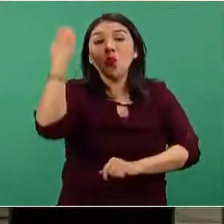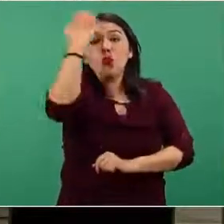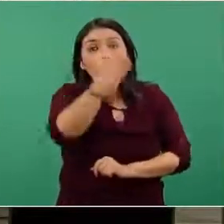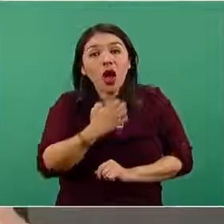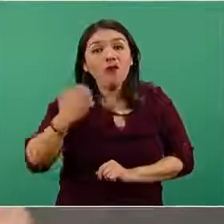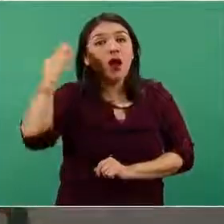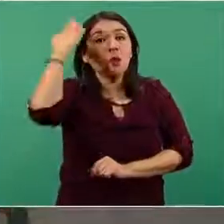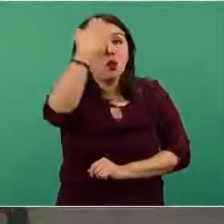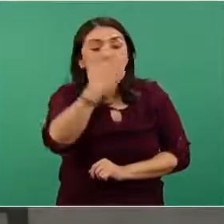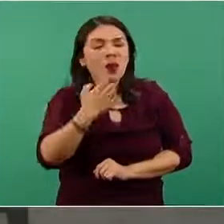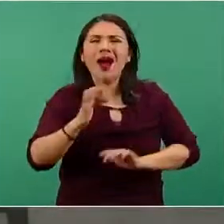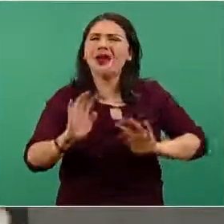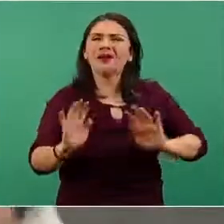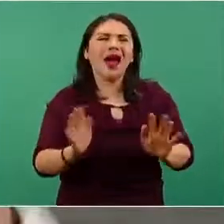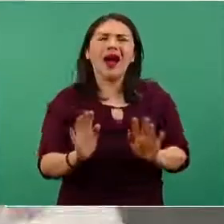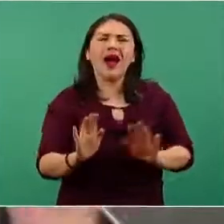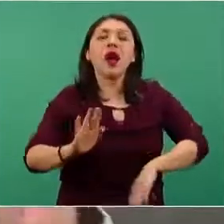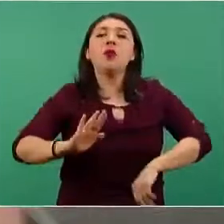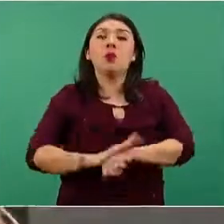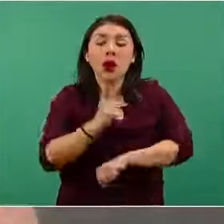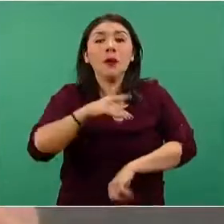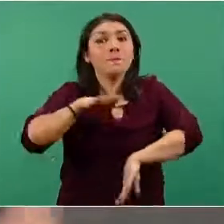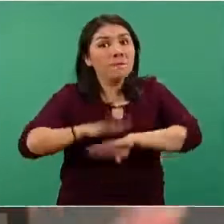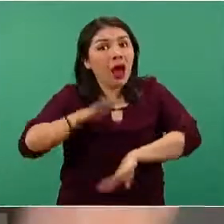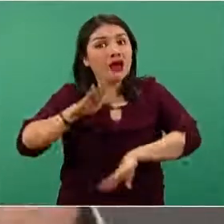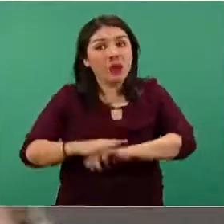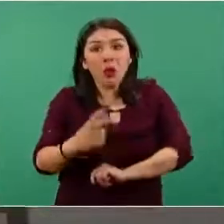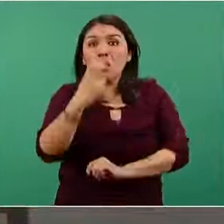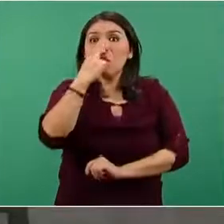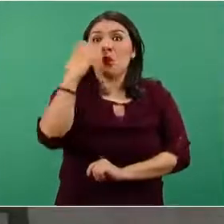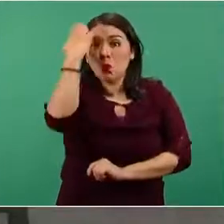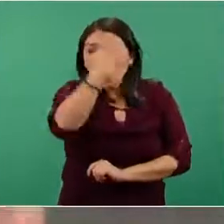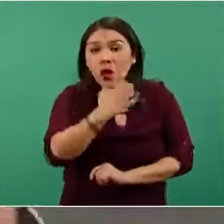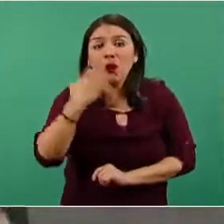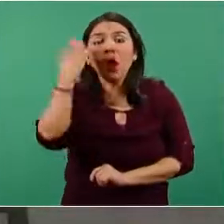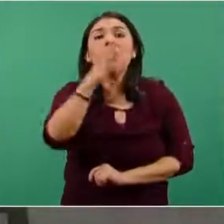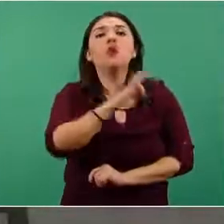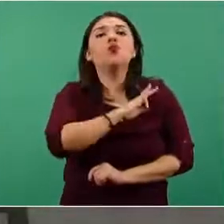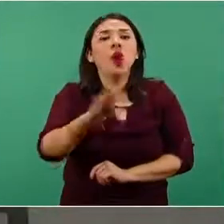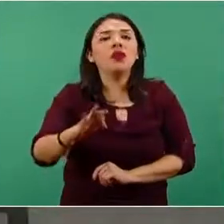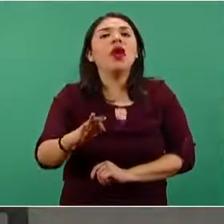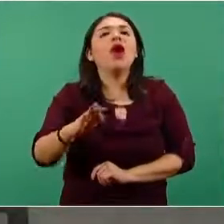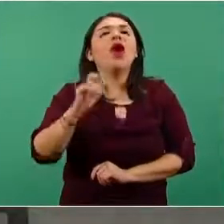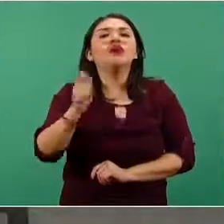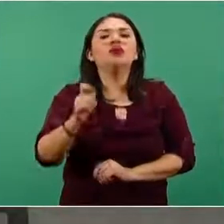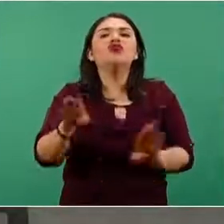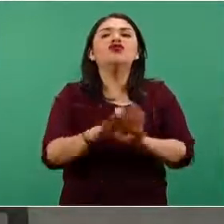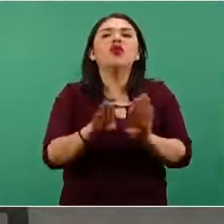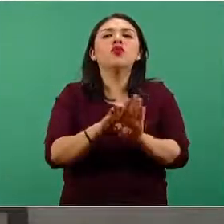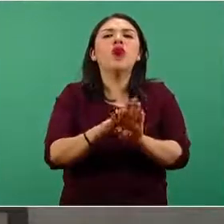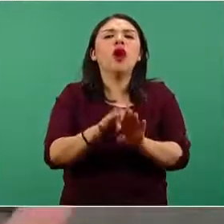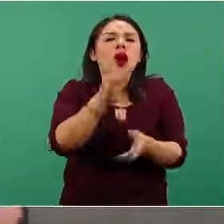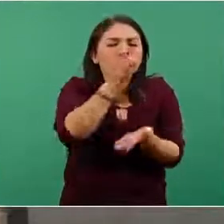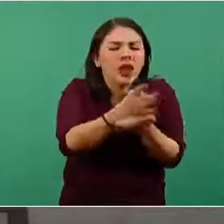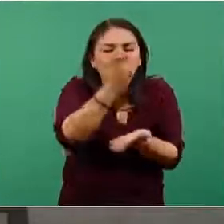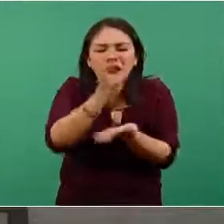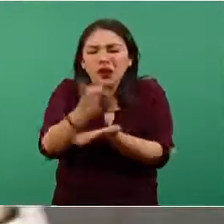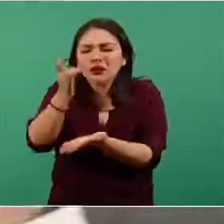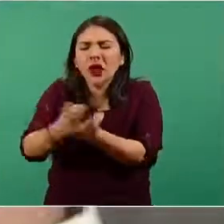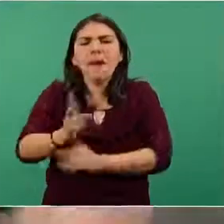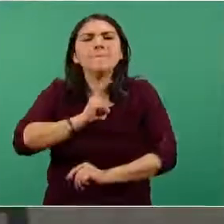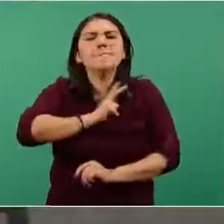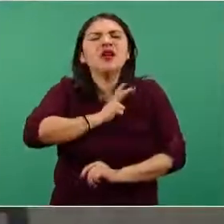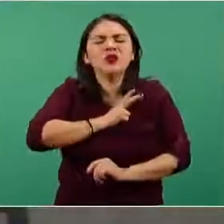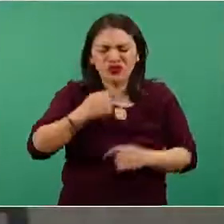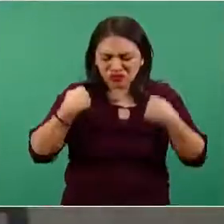pruebas porque el hacerse pruebas puede llevar a la detección de cantidades de virus que ya son irrelevantes respecto a